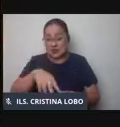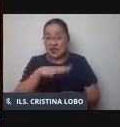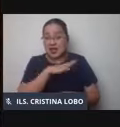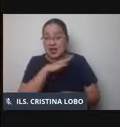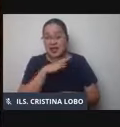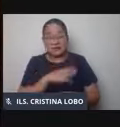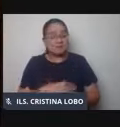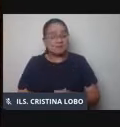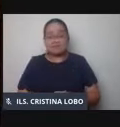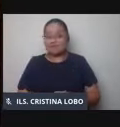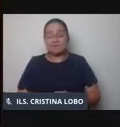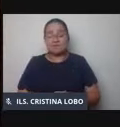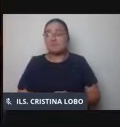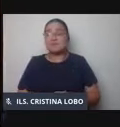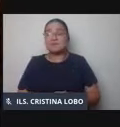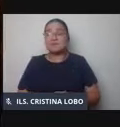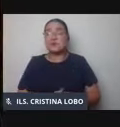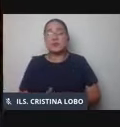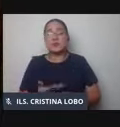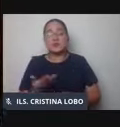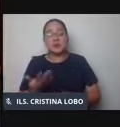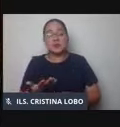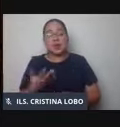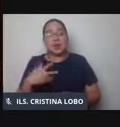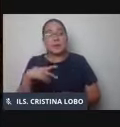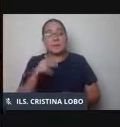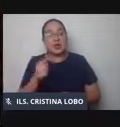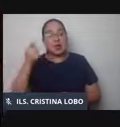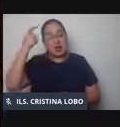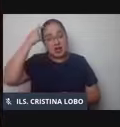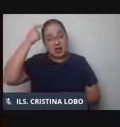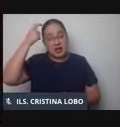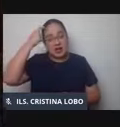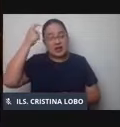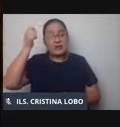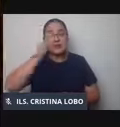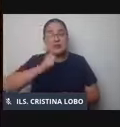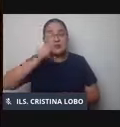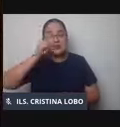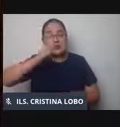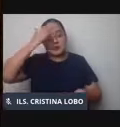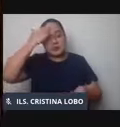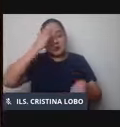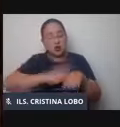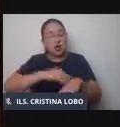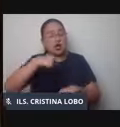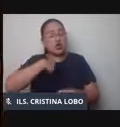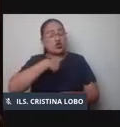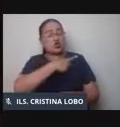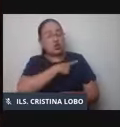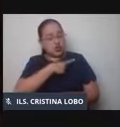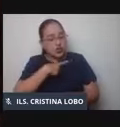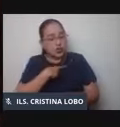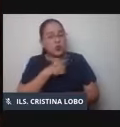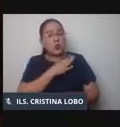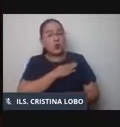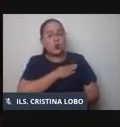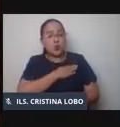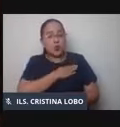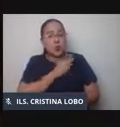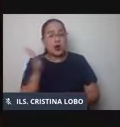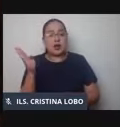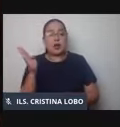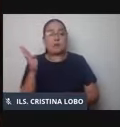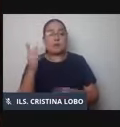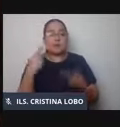Pero en mi mente está que debo ser siempre buena y bueno.